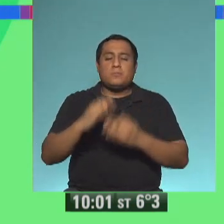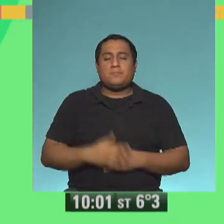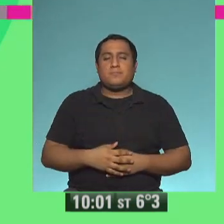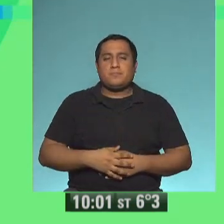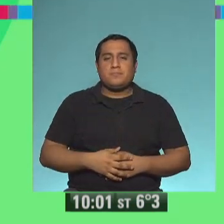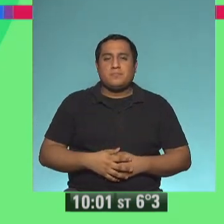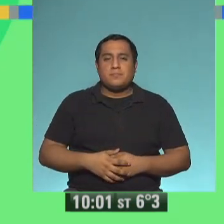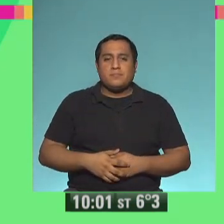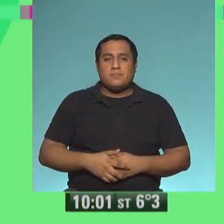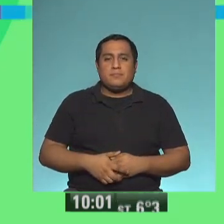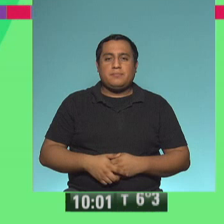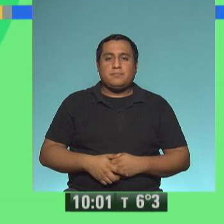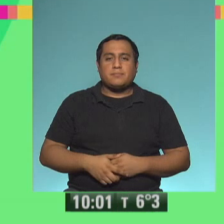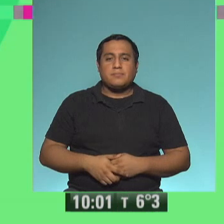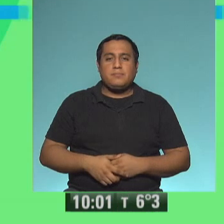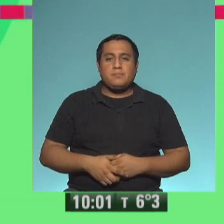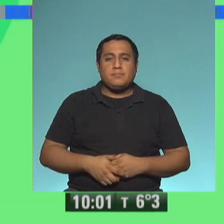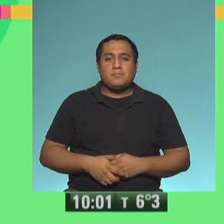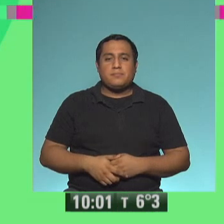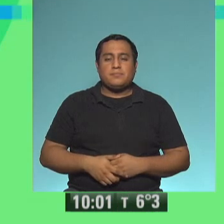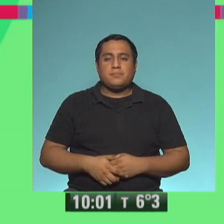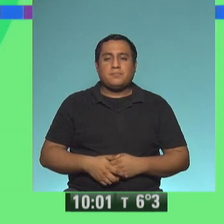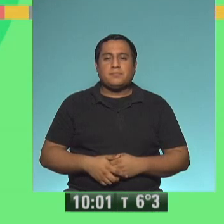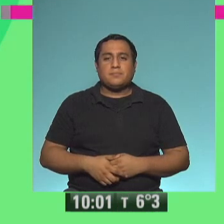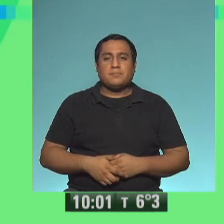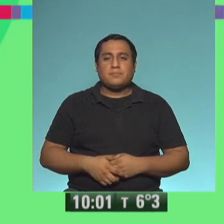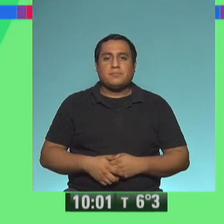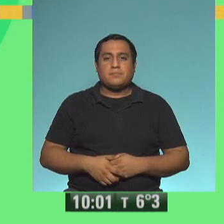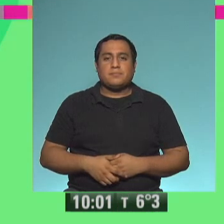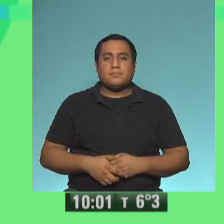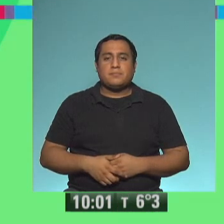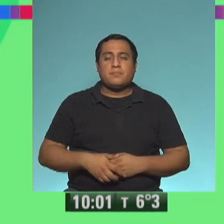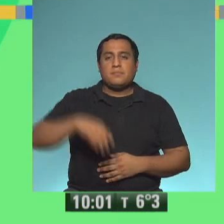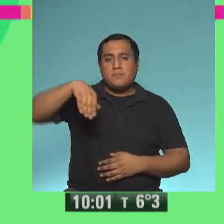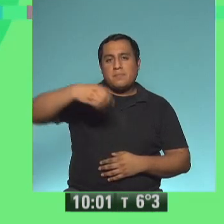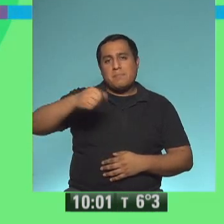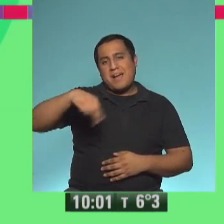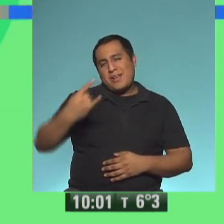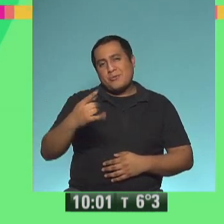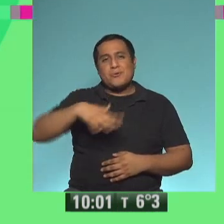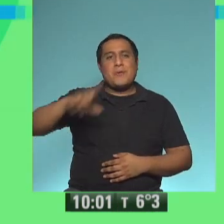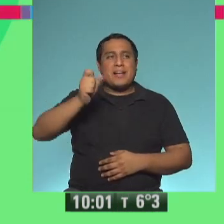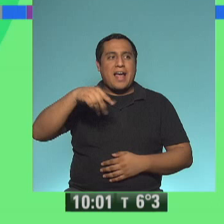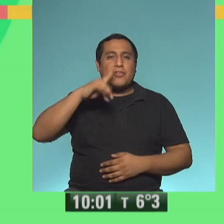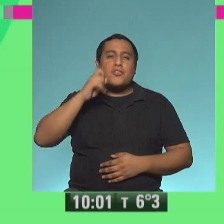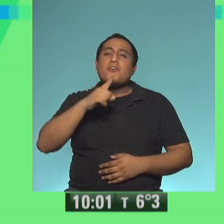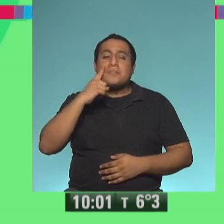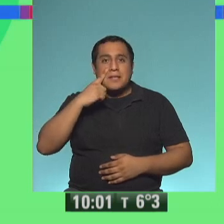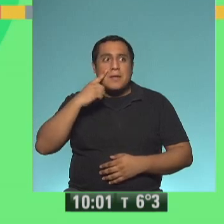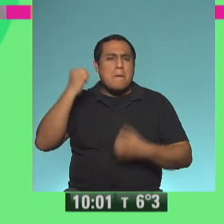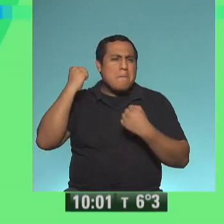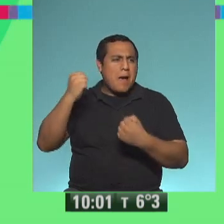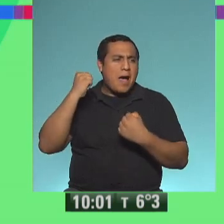Comodoro. Hermoso, con los caminos. Esos caminos de Ripio, que por Comodoro. Manu de Candioti. Manu de